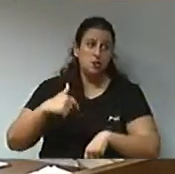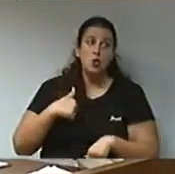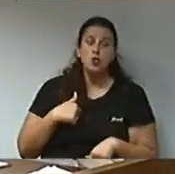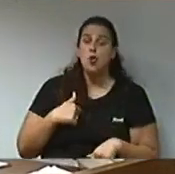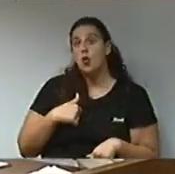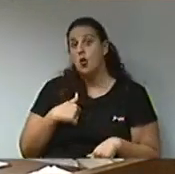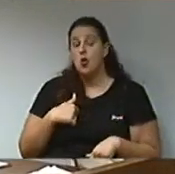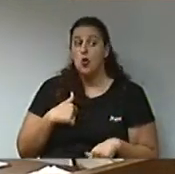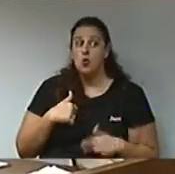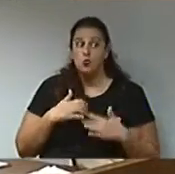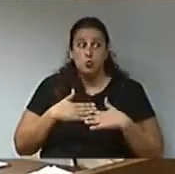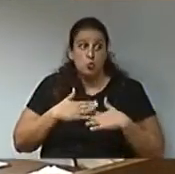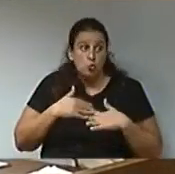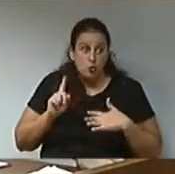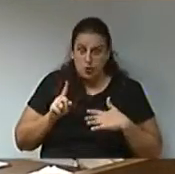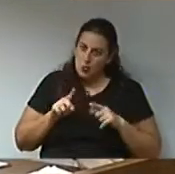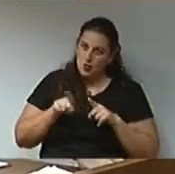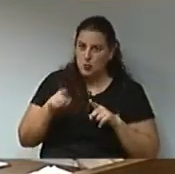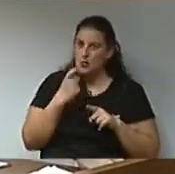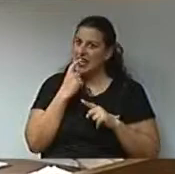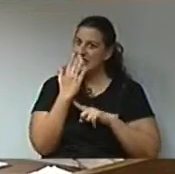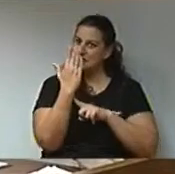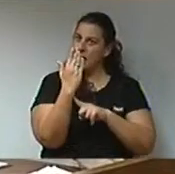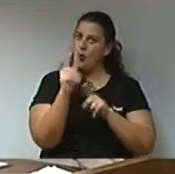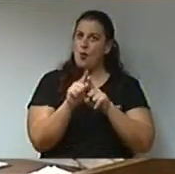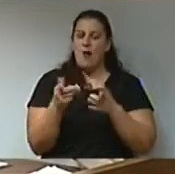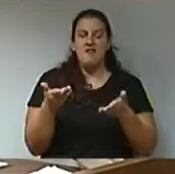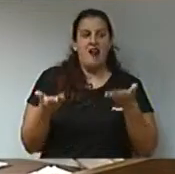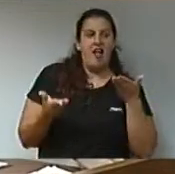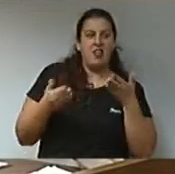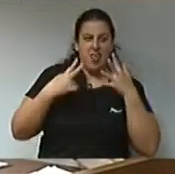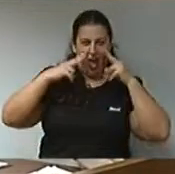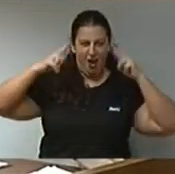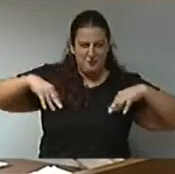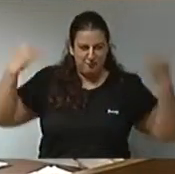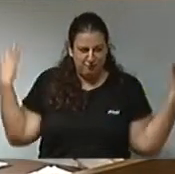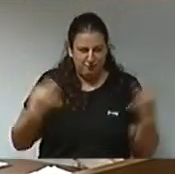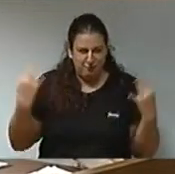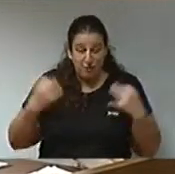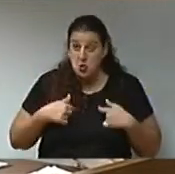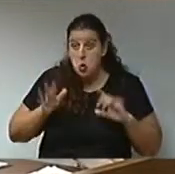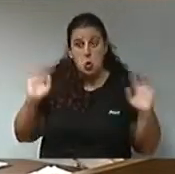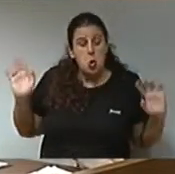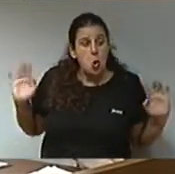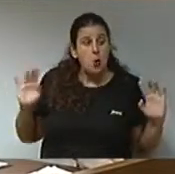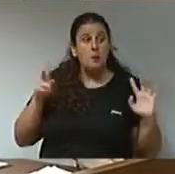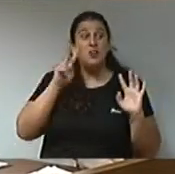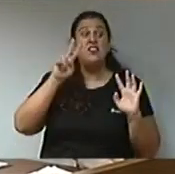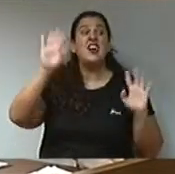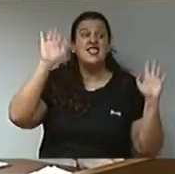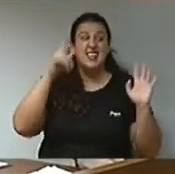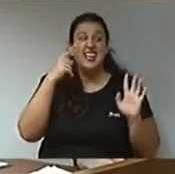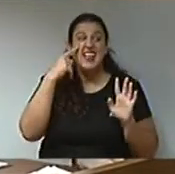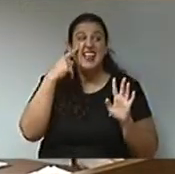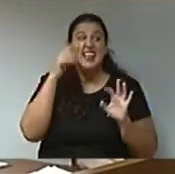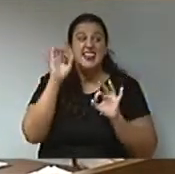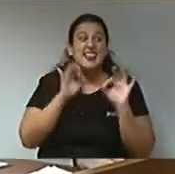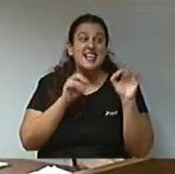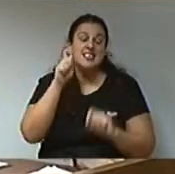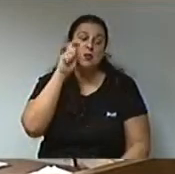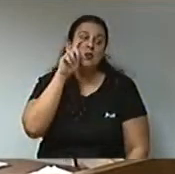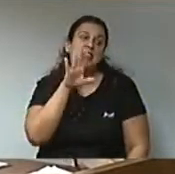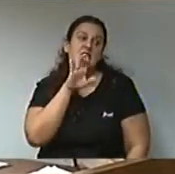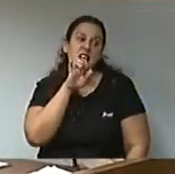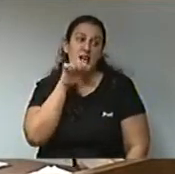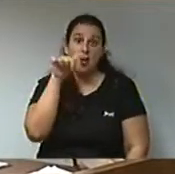balance, frente a su espejo en un balance, pero dígame, ¿quién se ha impuesto finalmente con la tasa turística? Hoy, por cierto, es el Día Mundial